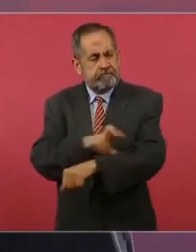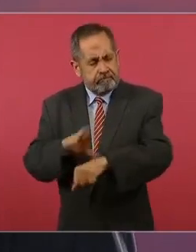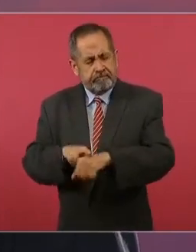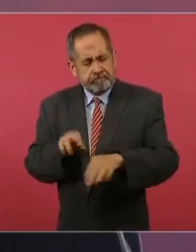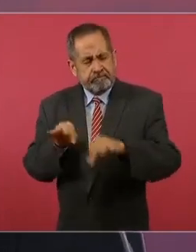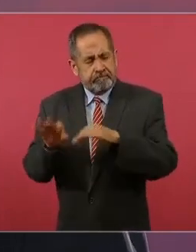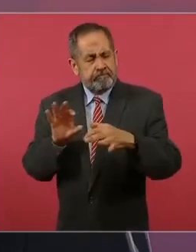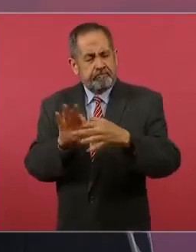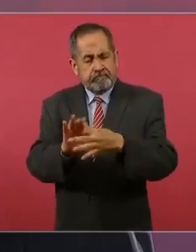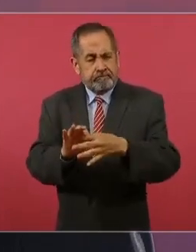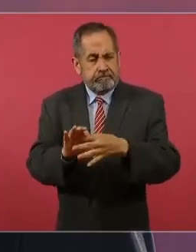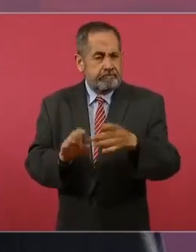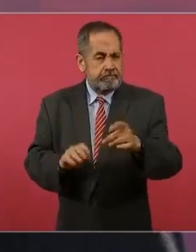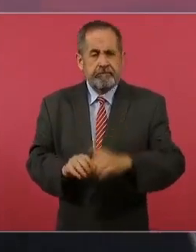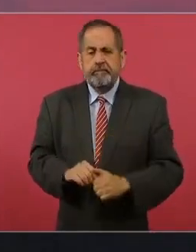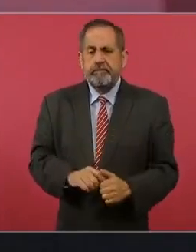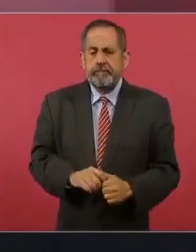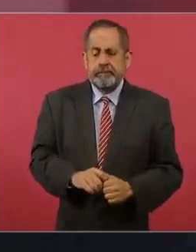también